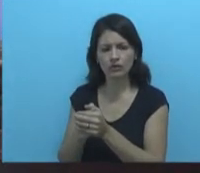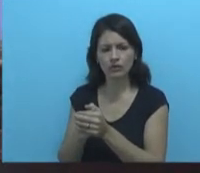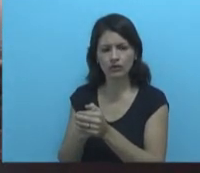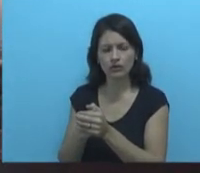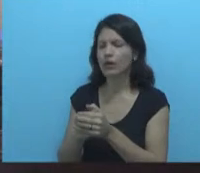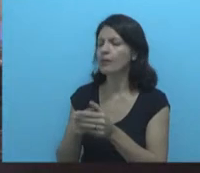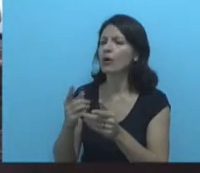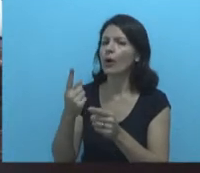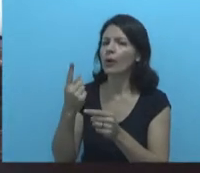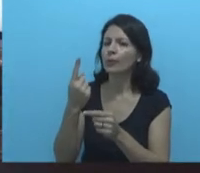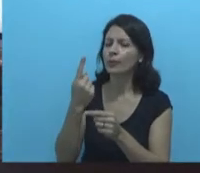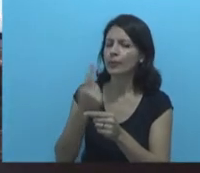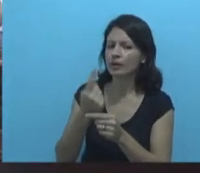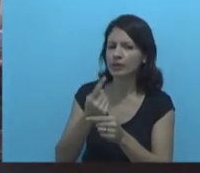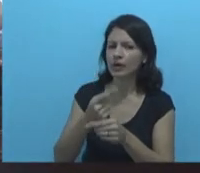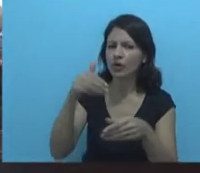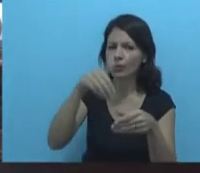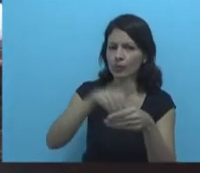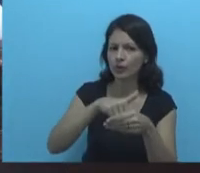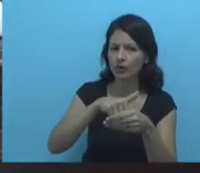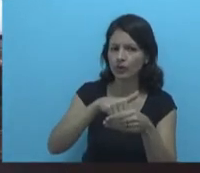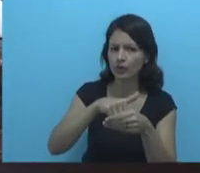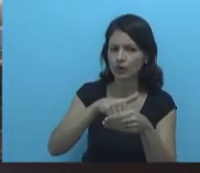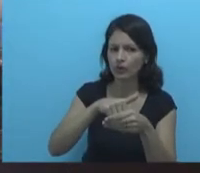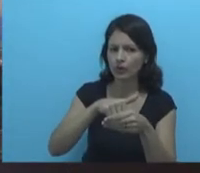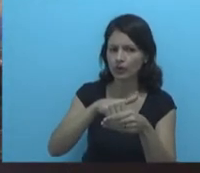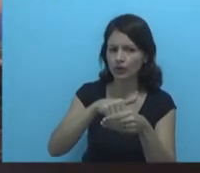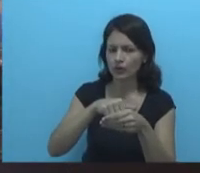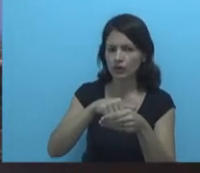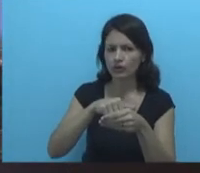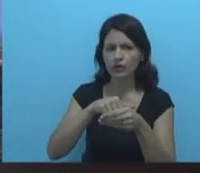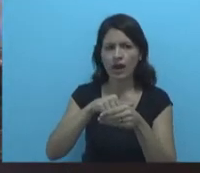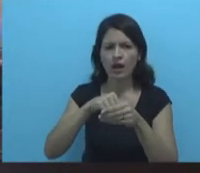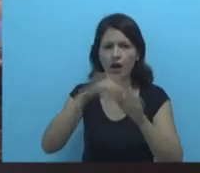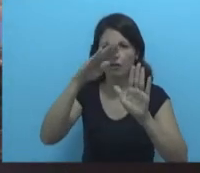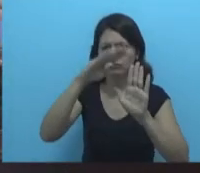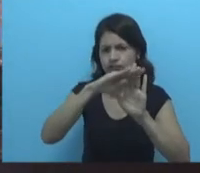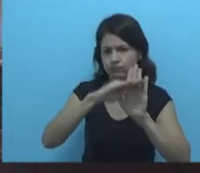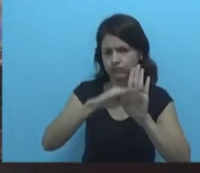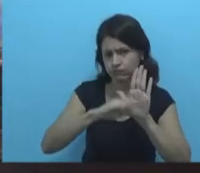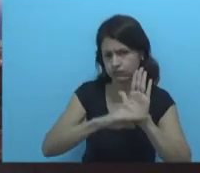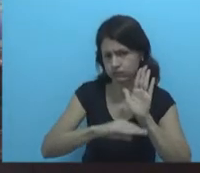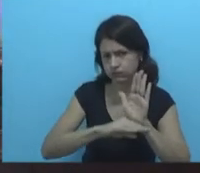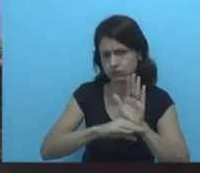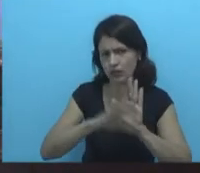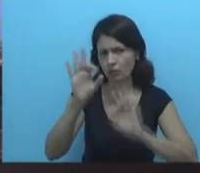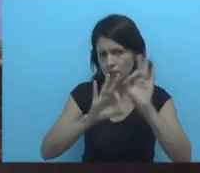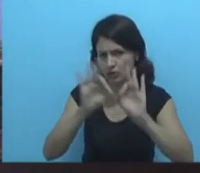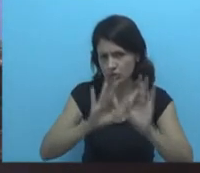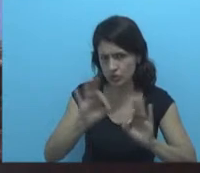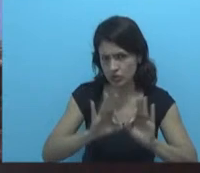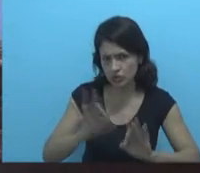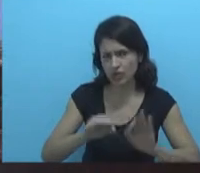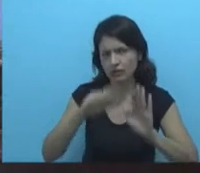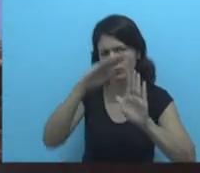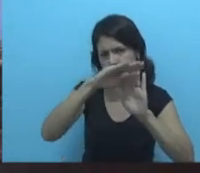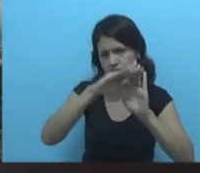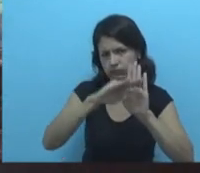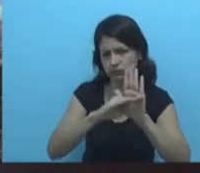uno y cada una de los diputados y las diputadas pueden hacer la consideración que creen conveniente sobre el proyecto ya